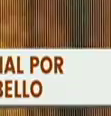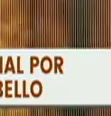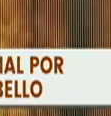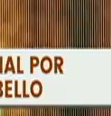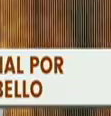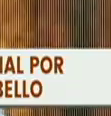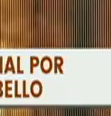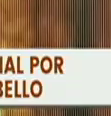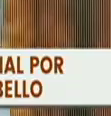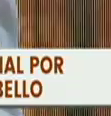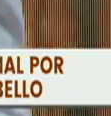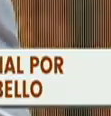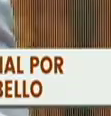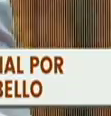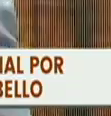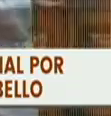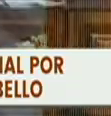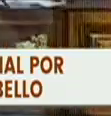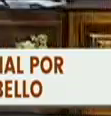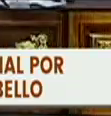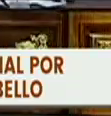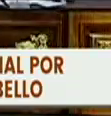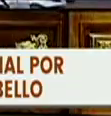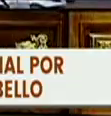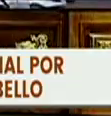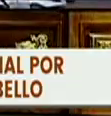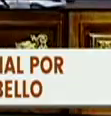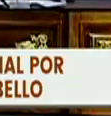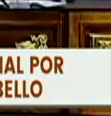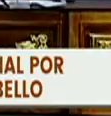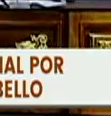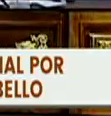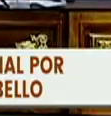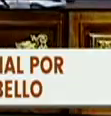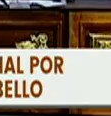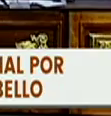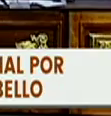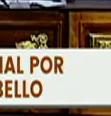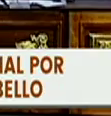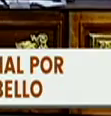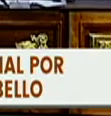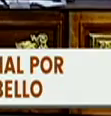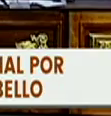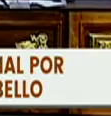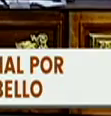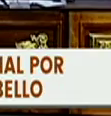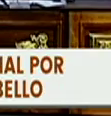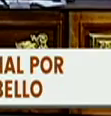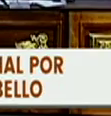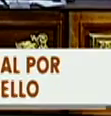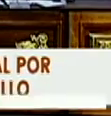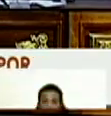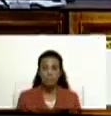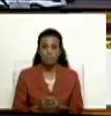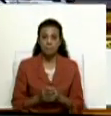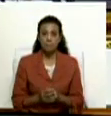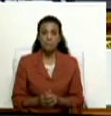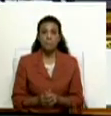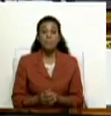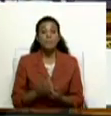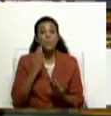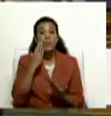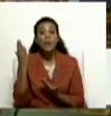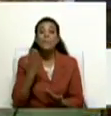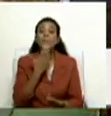presidente doctor Jorge Rodríguez Bienvenido a Puerto cabello esta tierra heroica que hoy se viste de